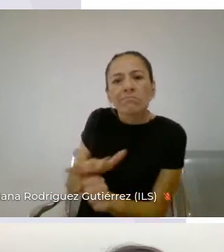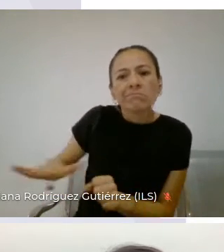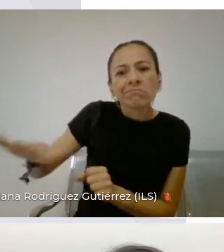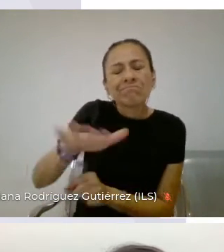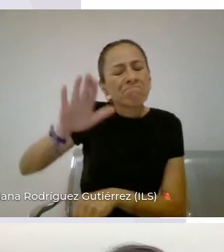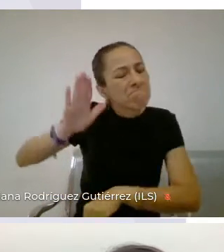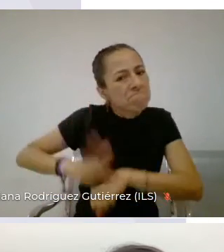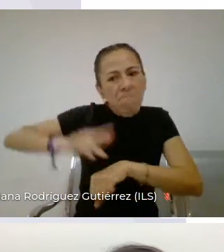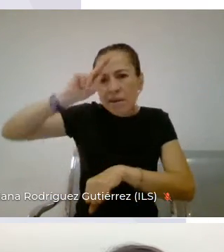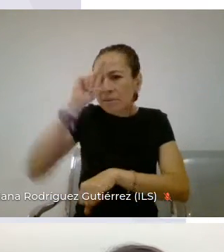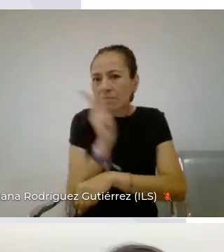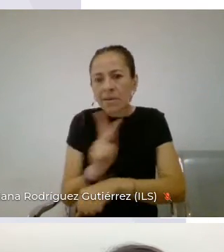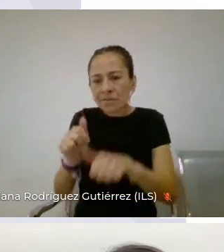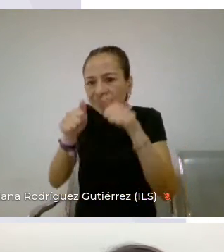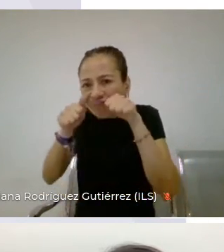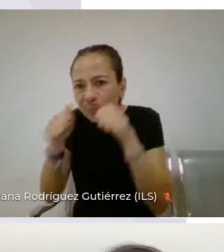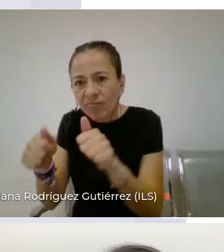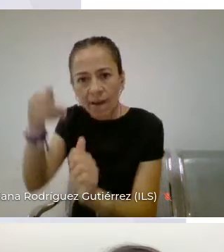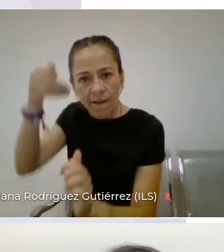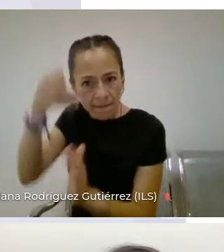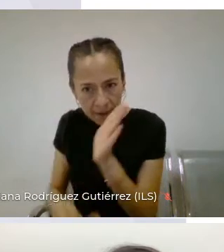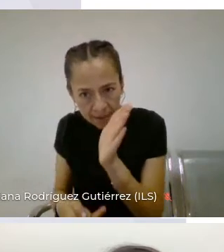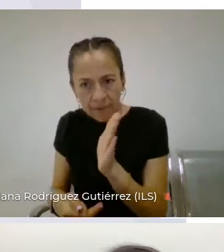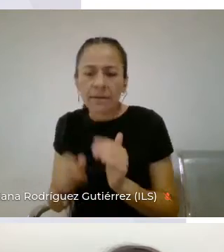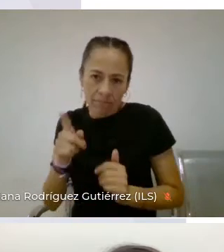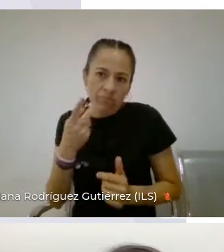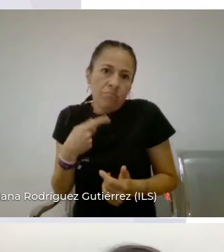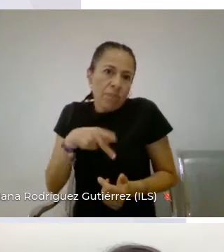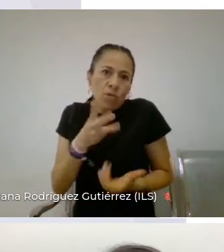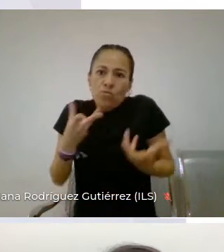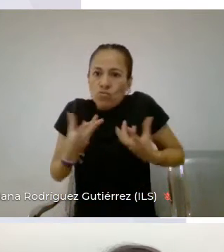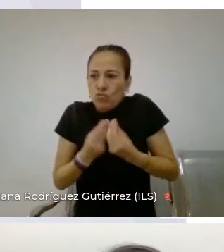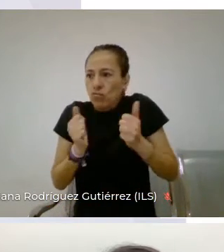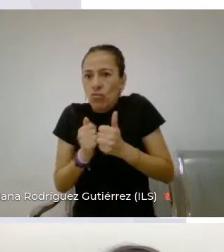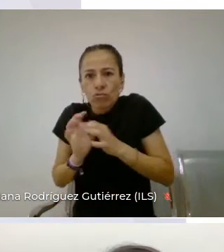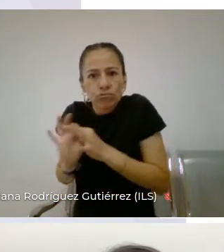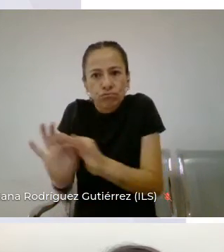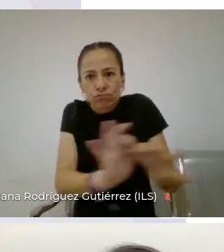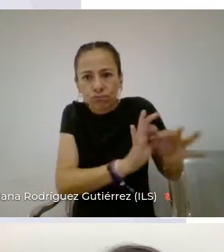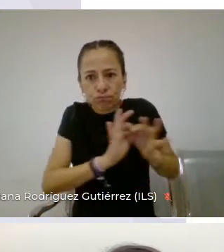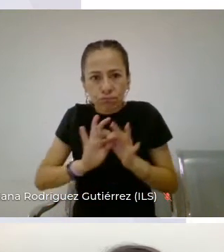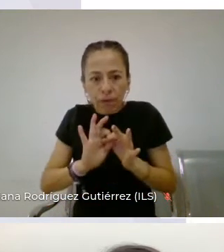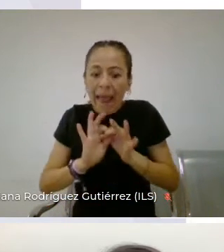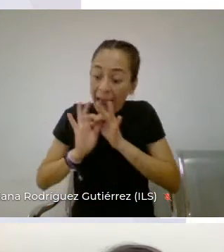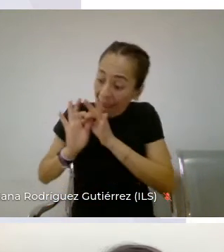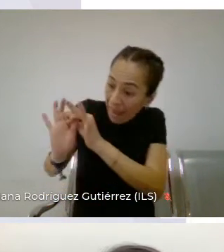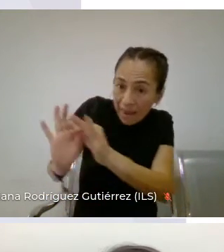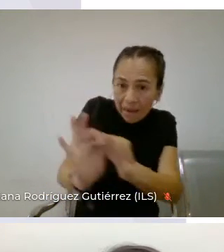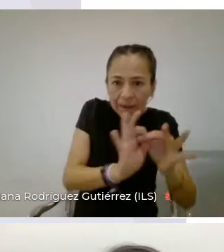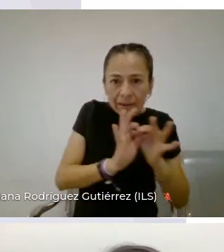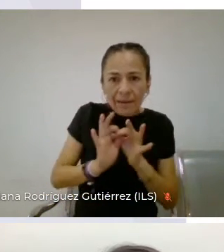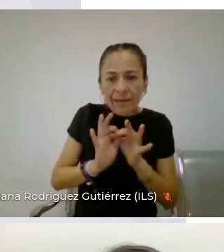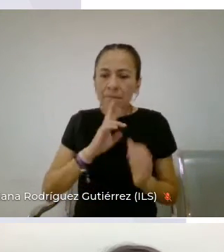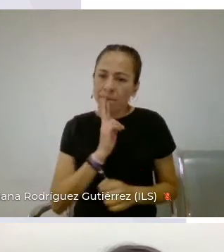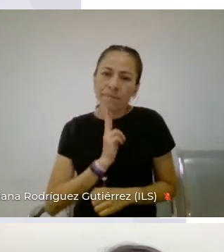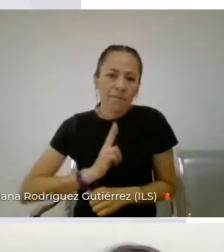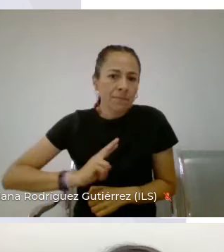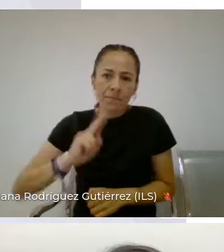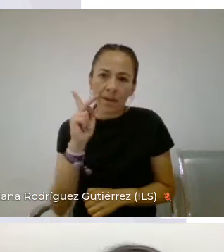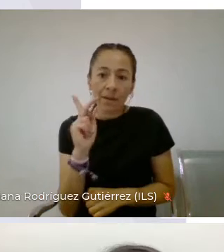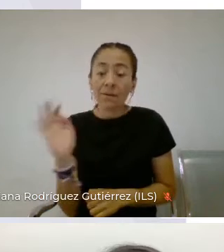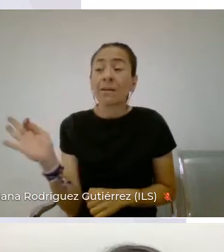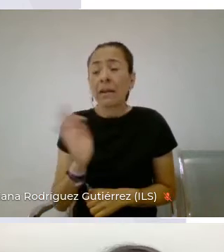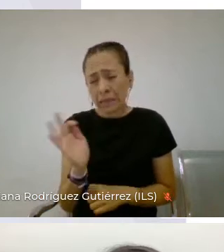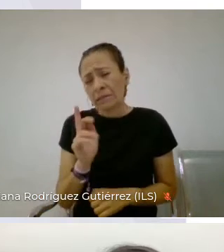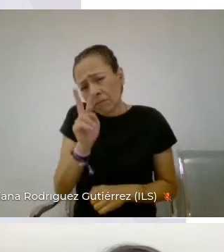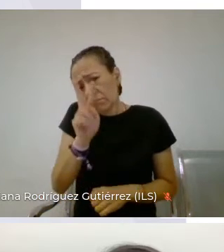de forma colaborativa porque definitivamente las cosas salen mejor. Seguramente te vas a tardar un poco más o nos vamos a tardar más en ponernos de